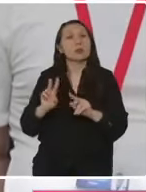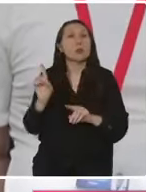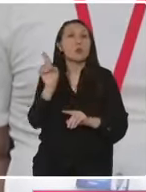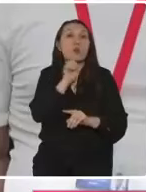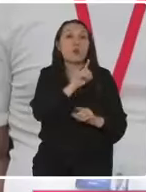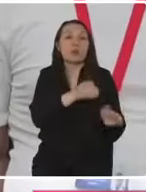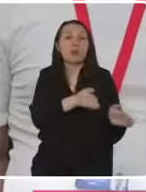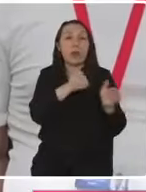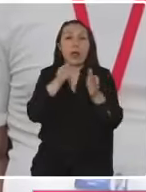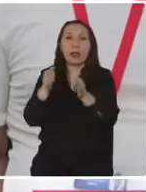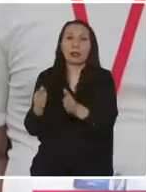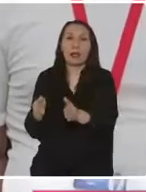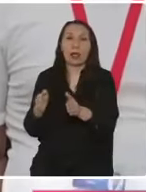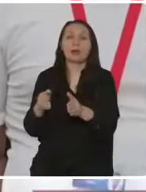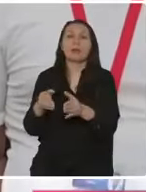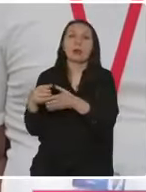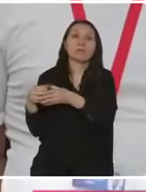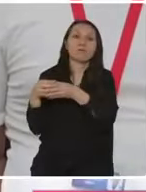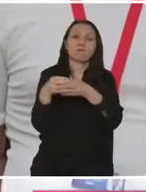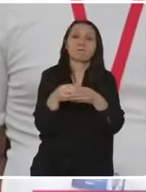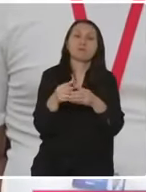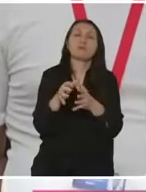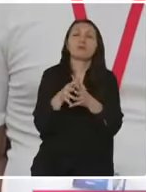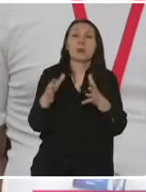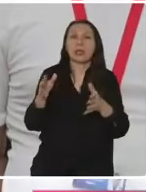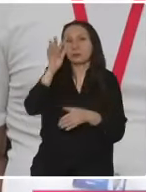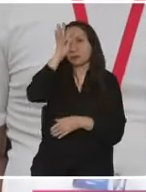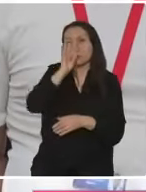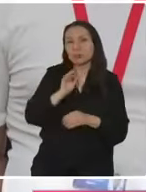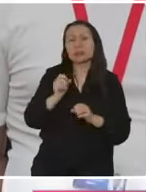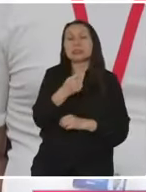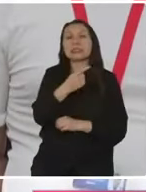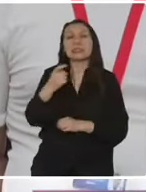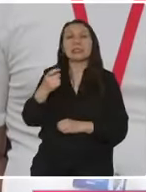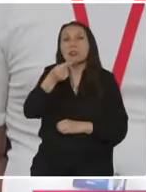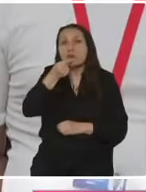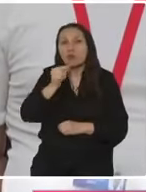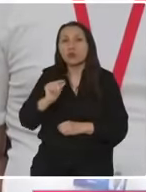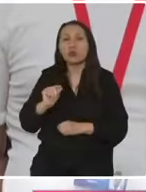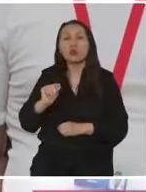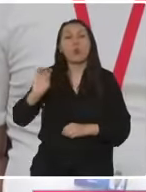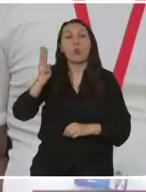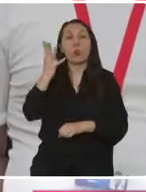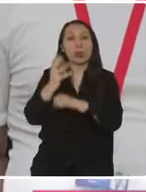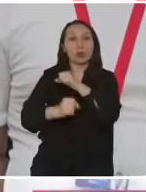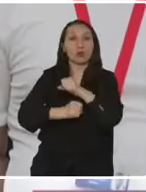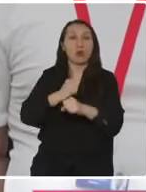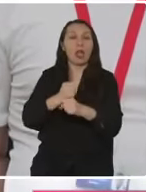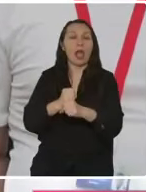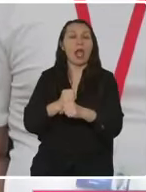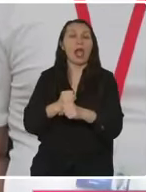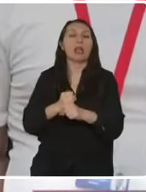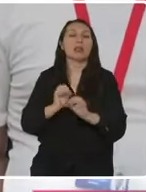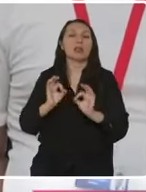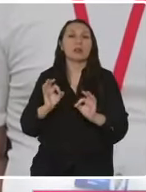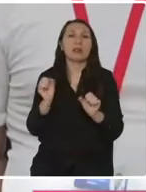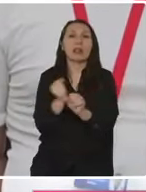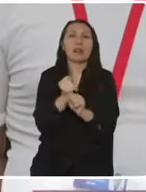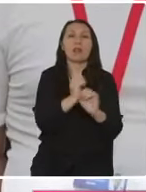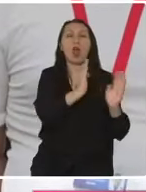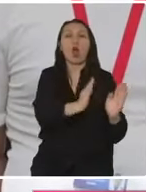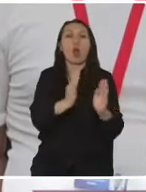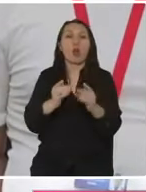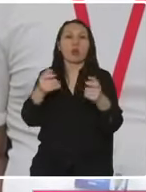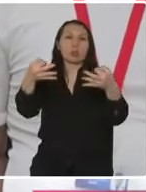última etapa, digamos, de dotaciones adicionales, en la llegada de 100 aspirantes a oficiales de cuarto año que van a estar en labores de orden